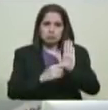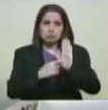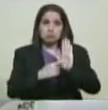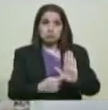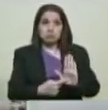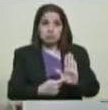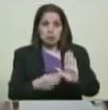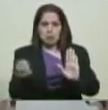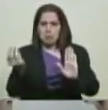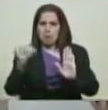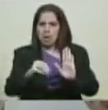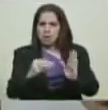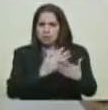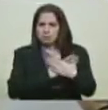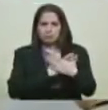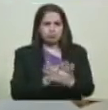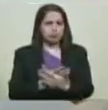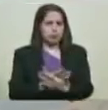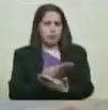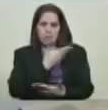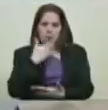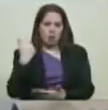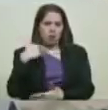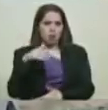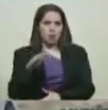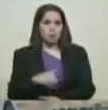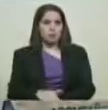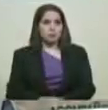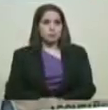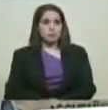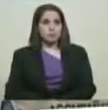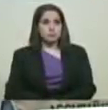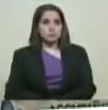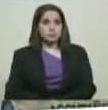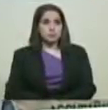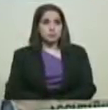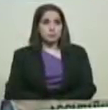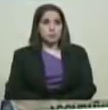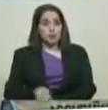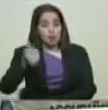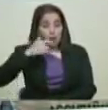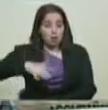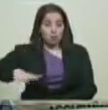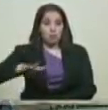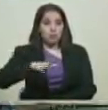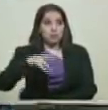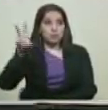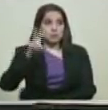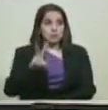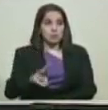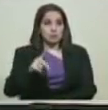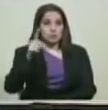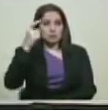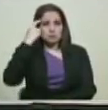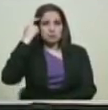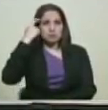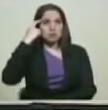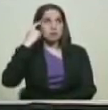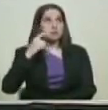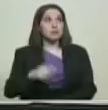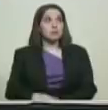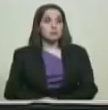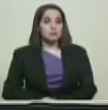Mientras más garantías, mejor. Y bueno, el pueblo venezolano sabe, el pueblo